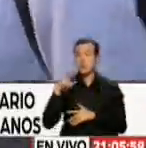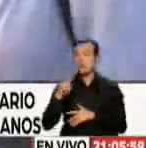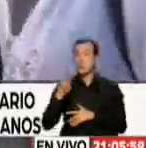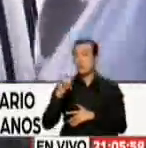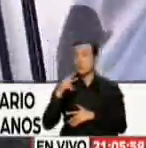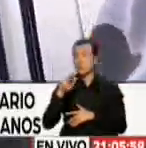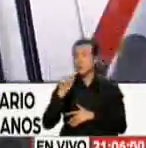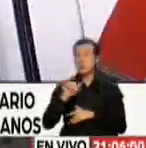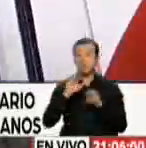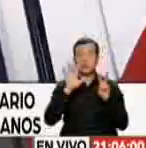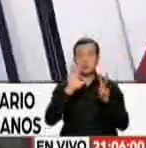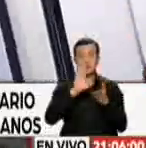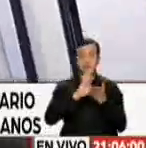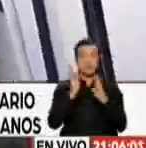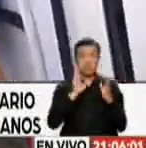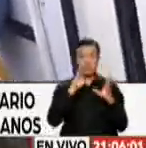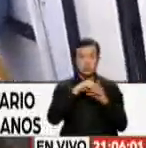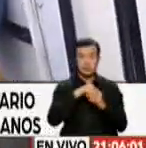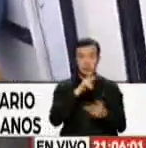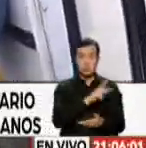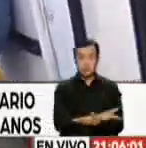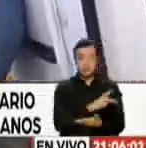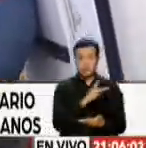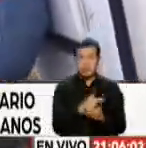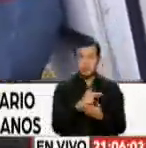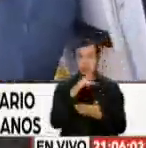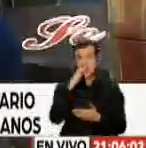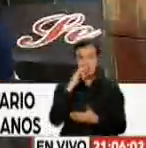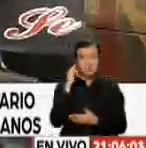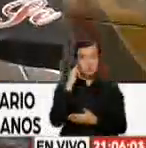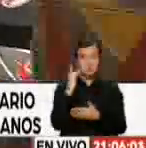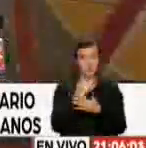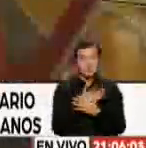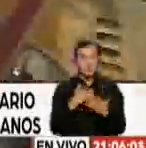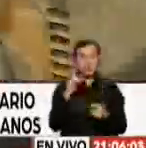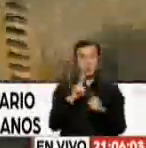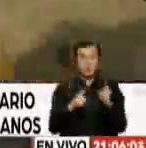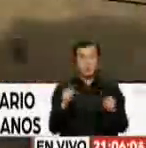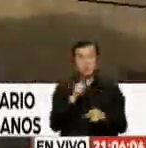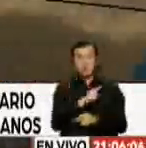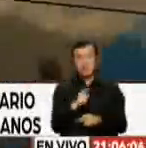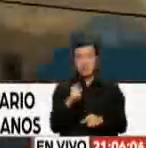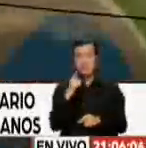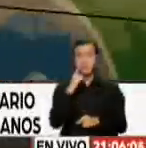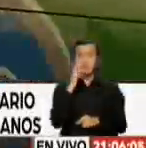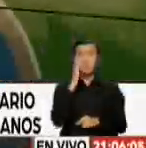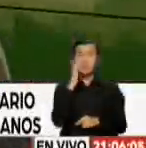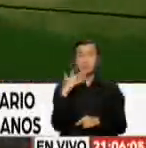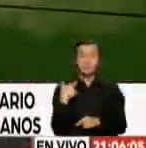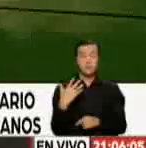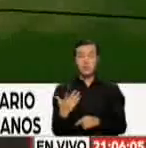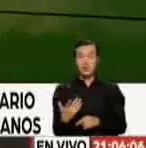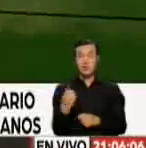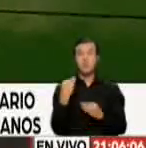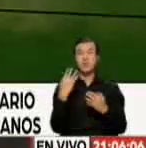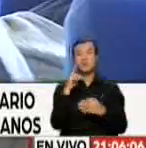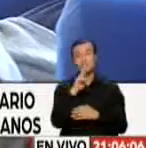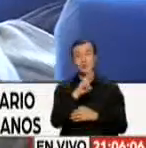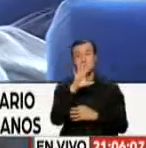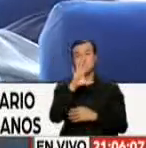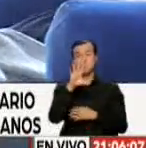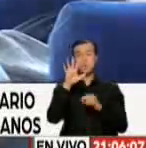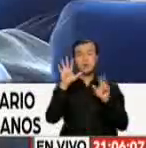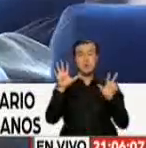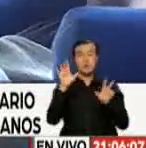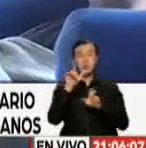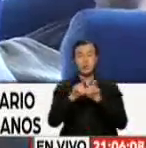los 7 centros de tránsito temporal de Pichincha para los menores, pues algunos de ellos llegan sin sus padres. Un promedio de